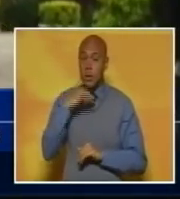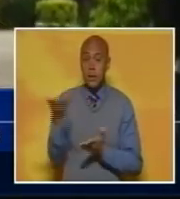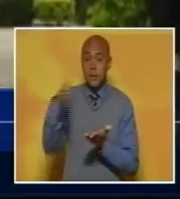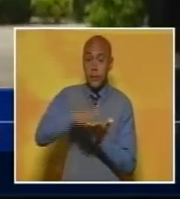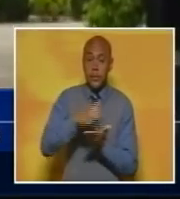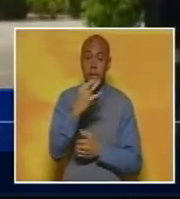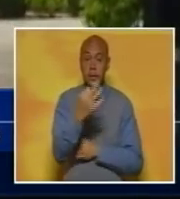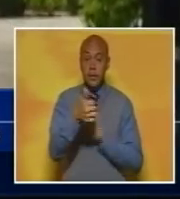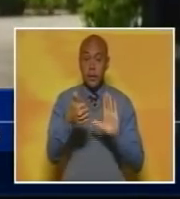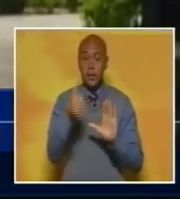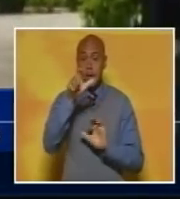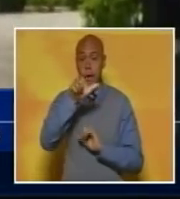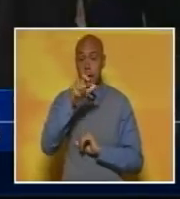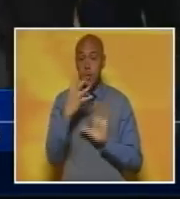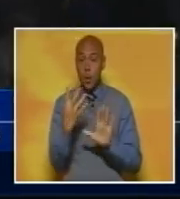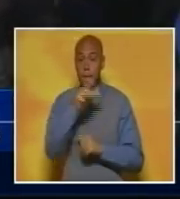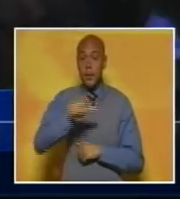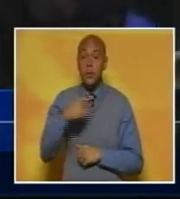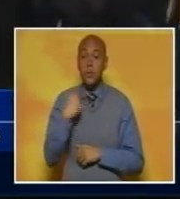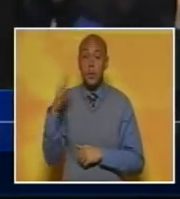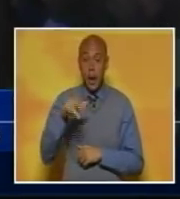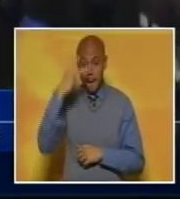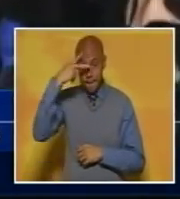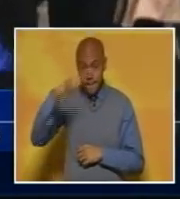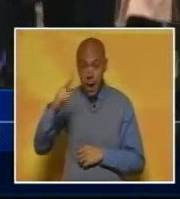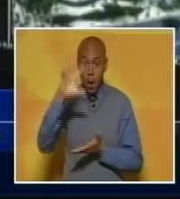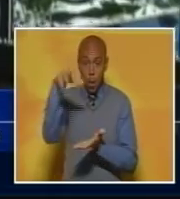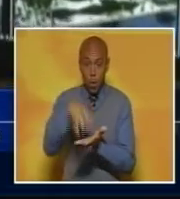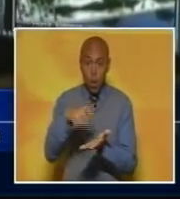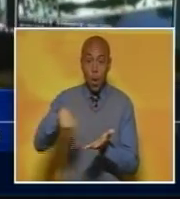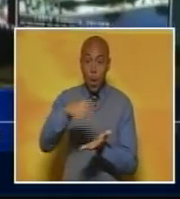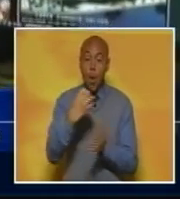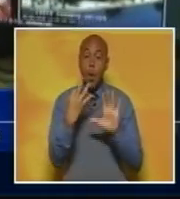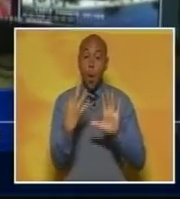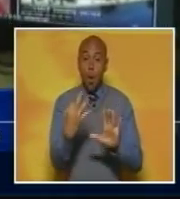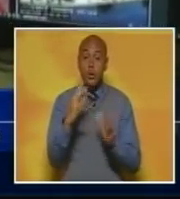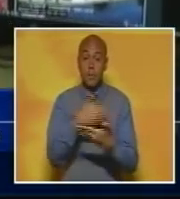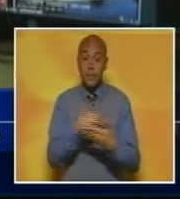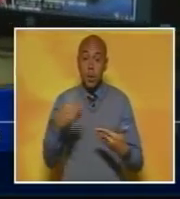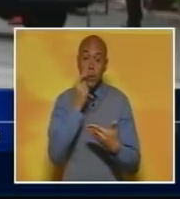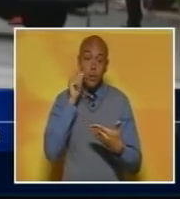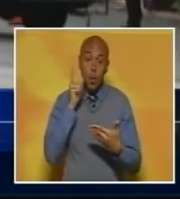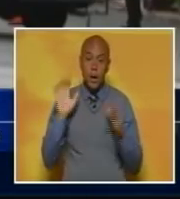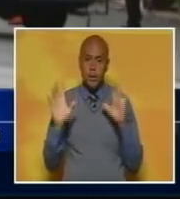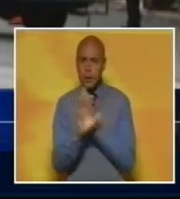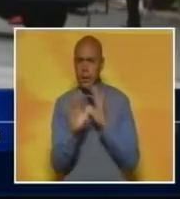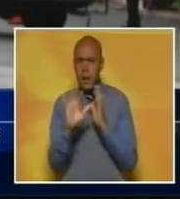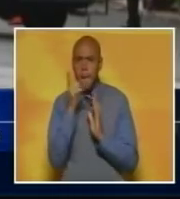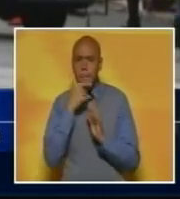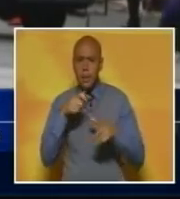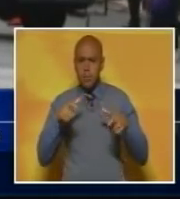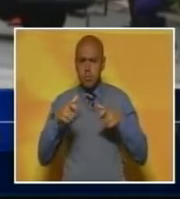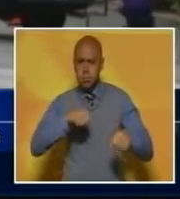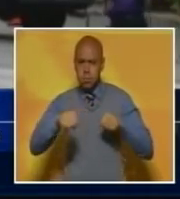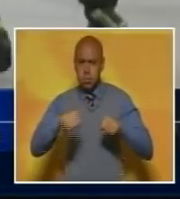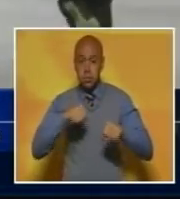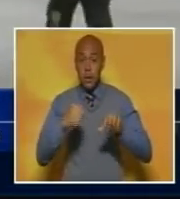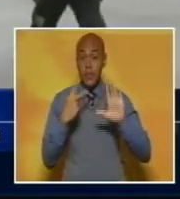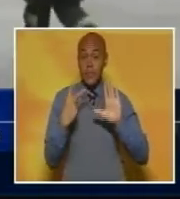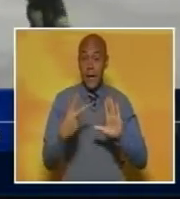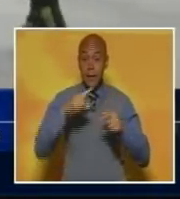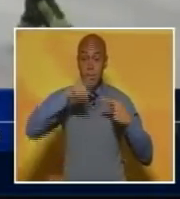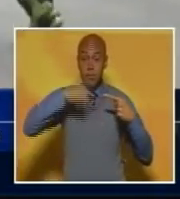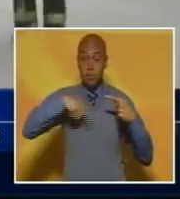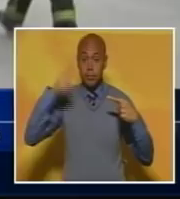369 personas. En la Ciudad de México, 8 millones de personas formaron parte de la actividad que simulaba un sismo de magnitud 7 y donde